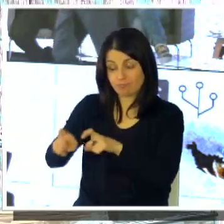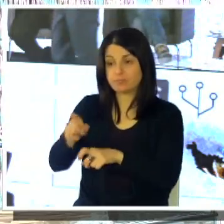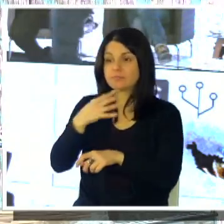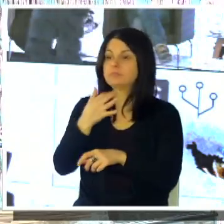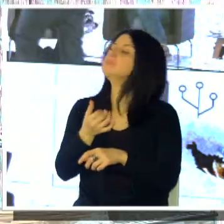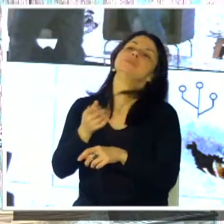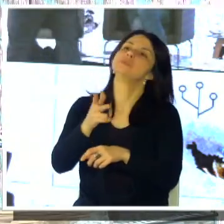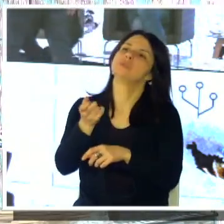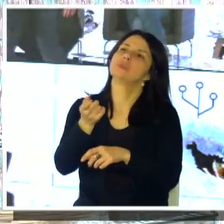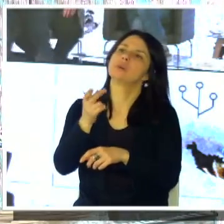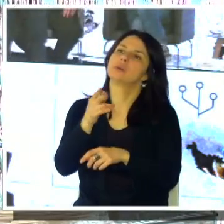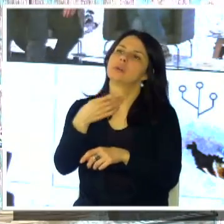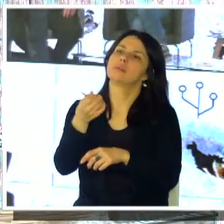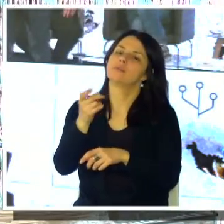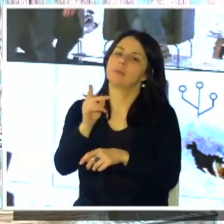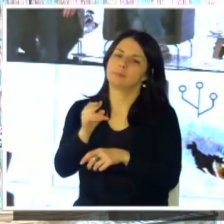ejemplo.